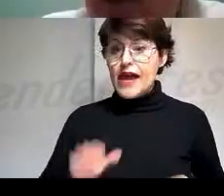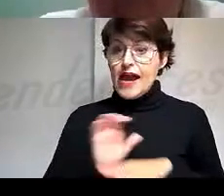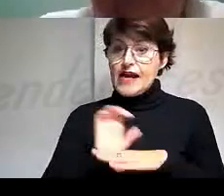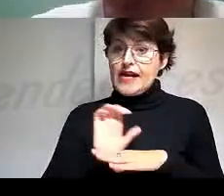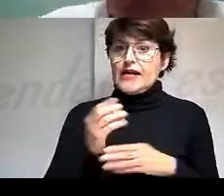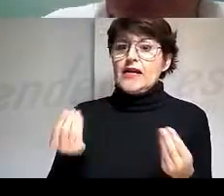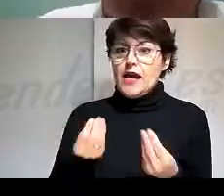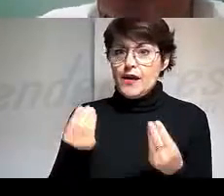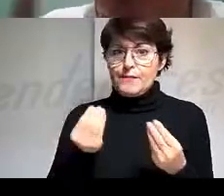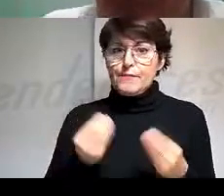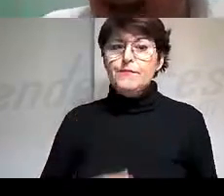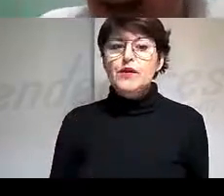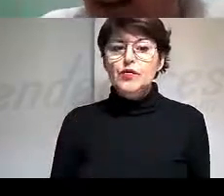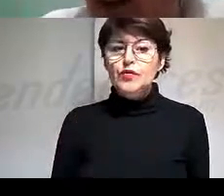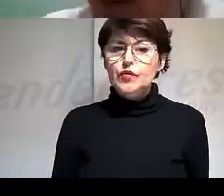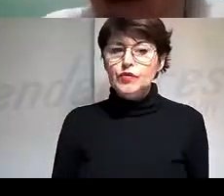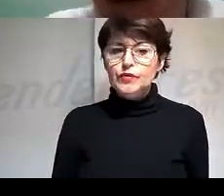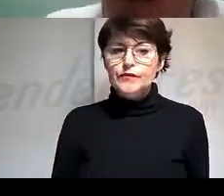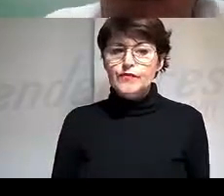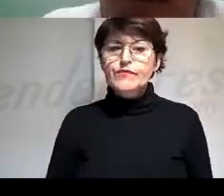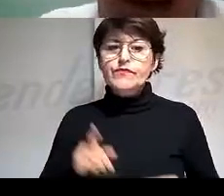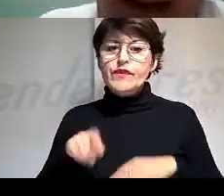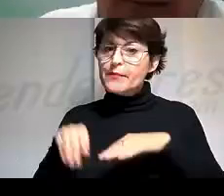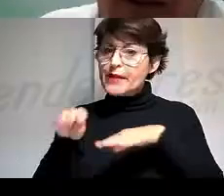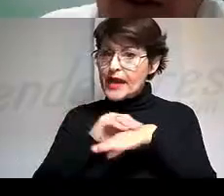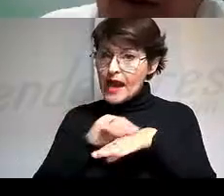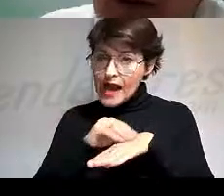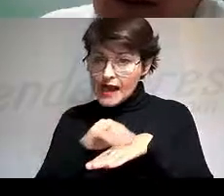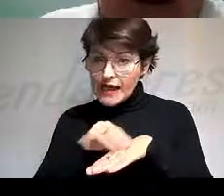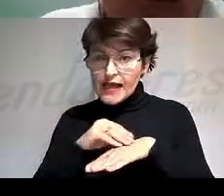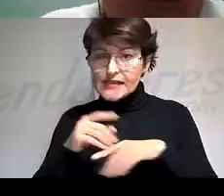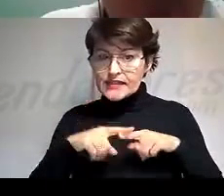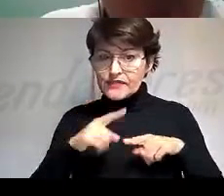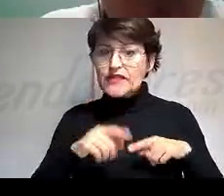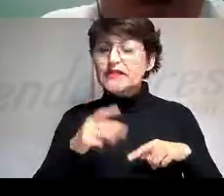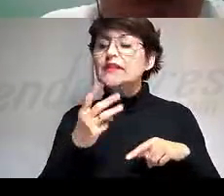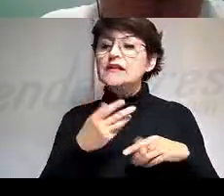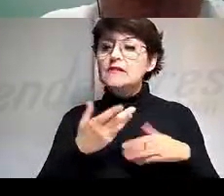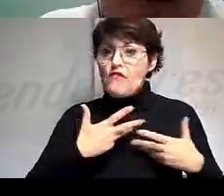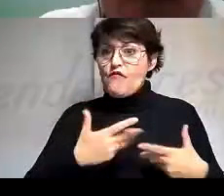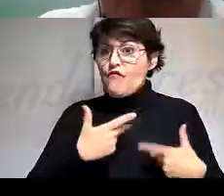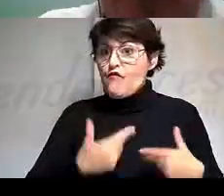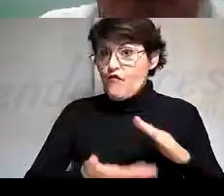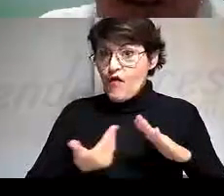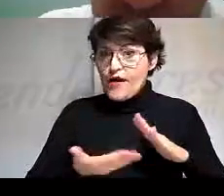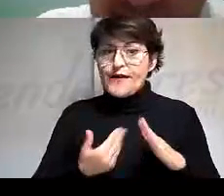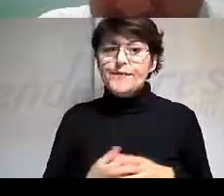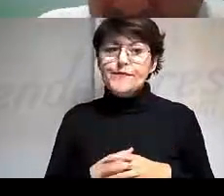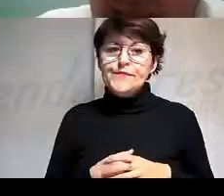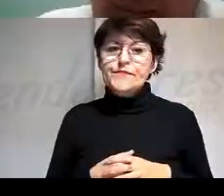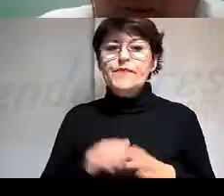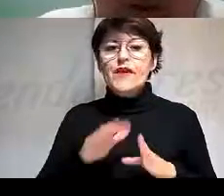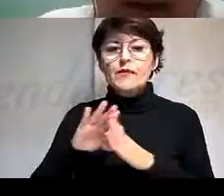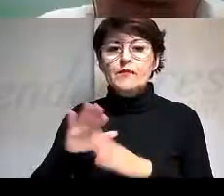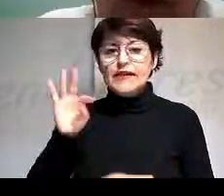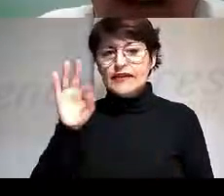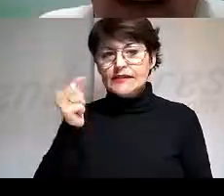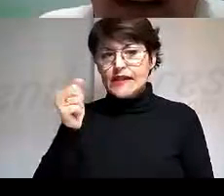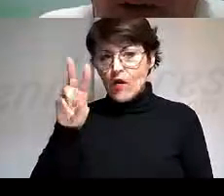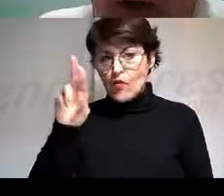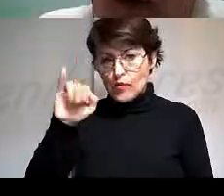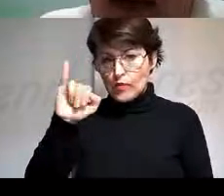utilizar todo lo que tengamos disponible, también grasas a partir de la media hora, 45 minutos. La taurina, que la veíamos, como